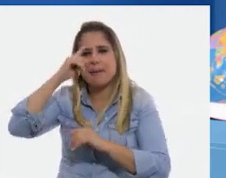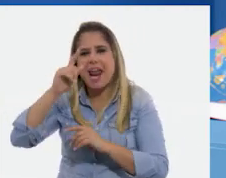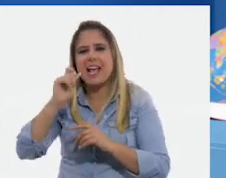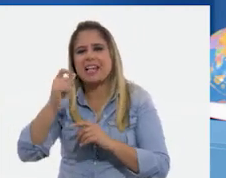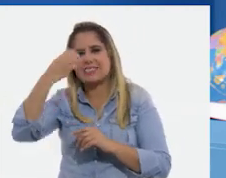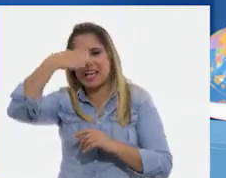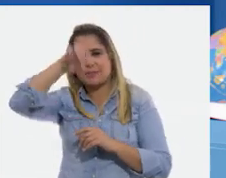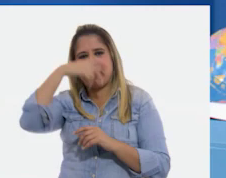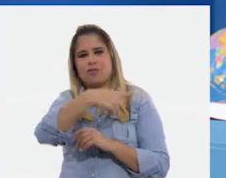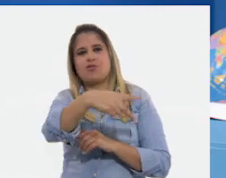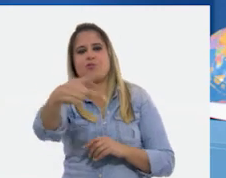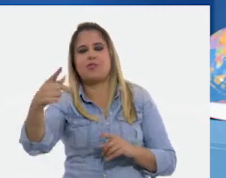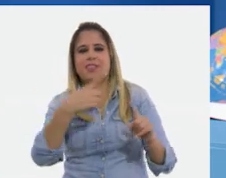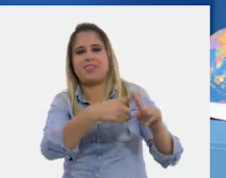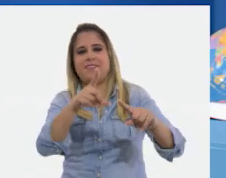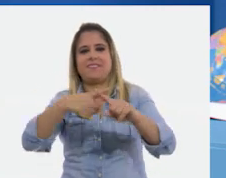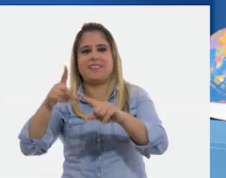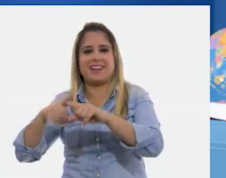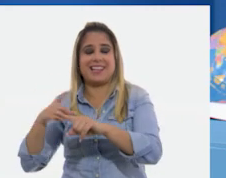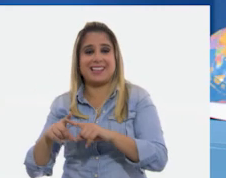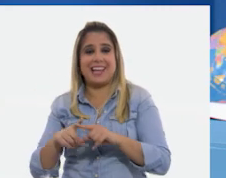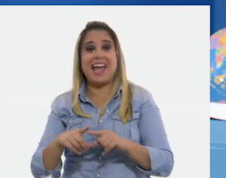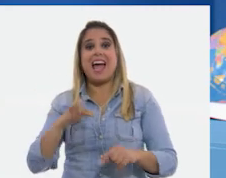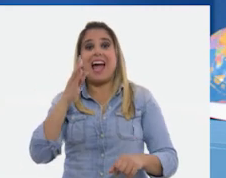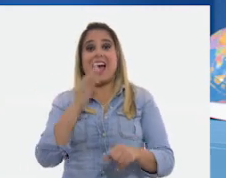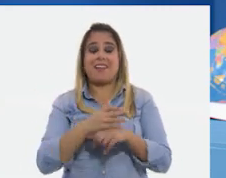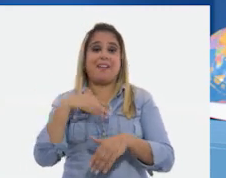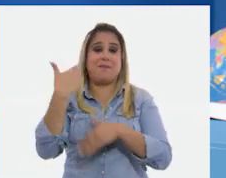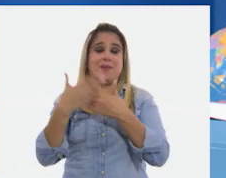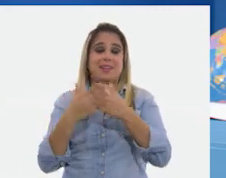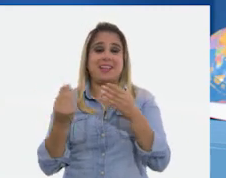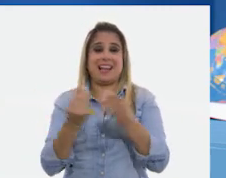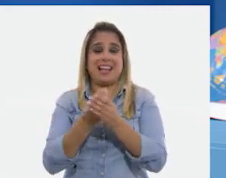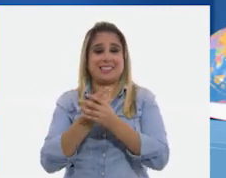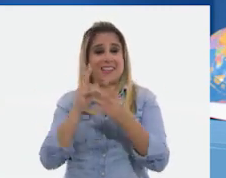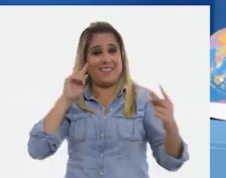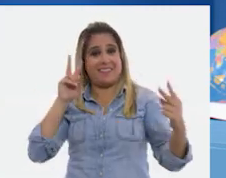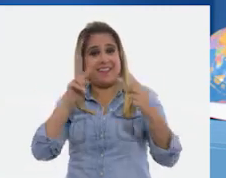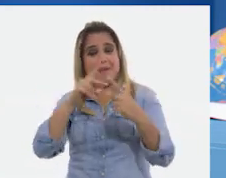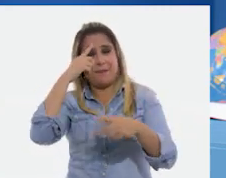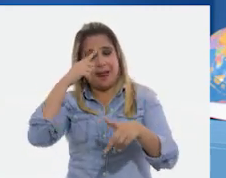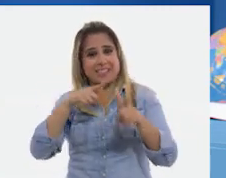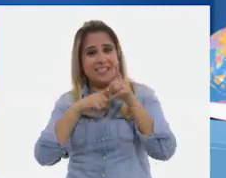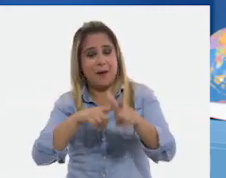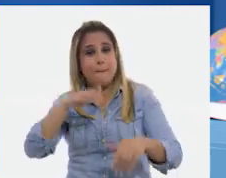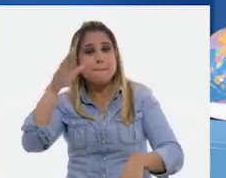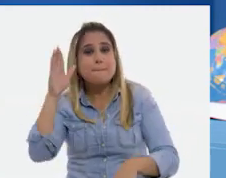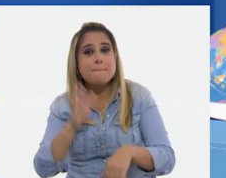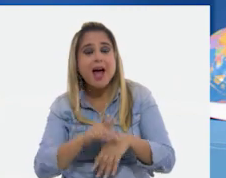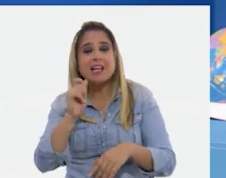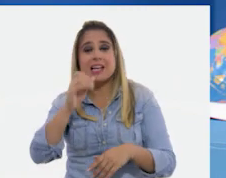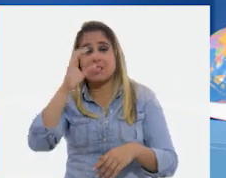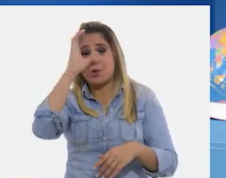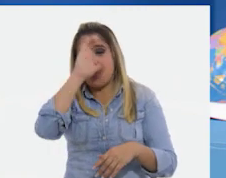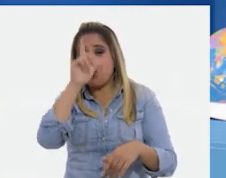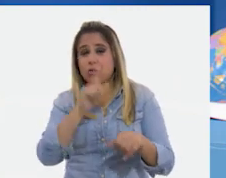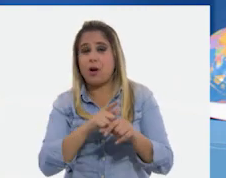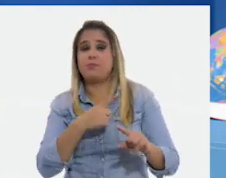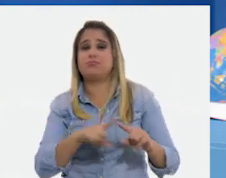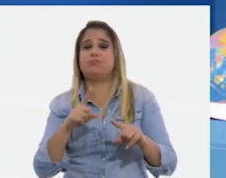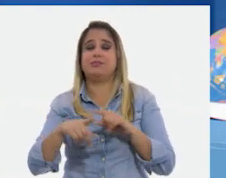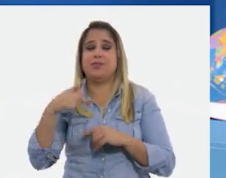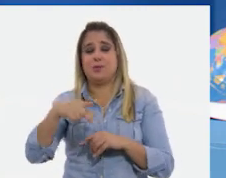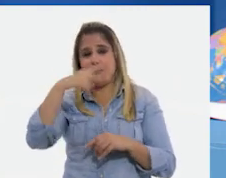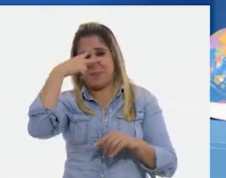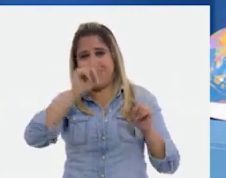sus experiencias. Nos encontramos en la próxima clase para seguir conociendo más de la multiculturalidad de